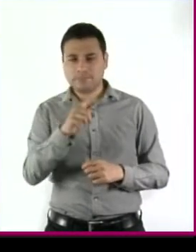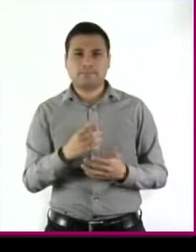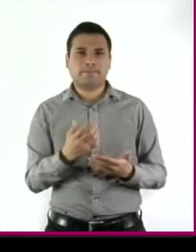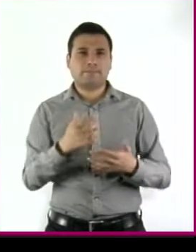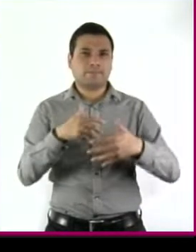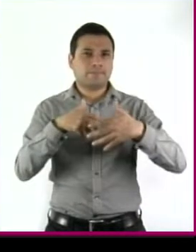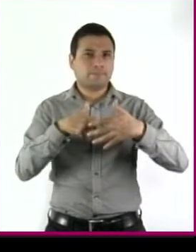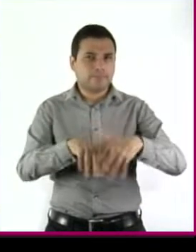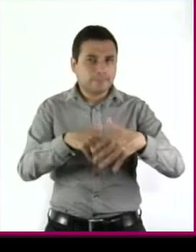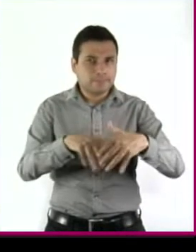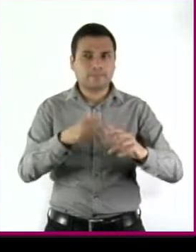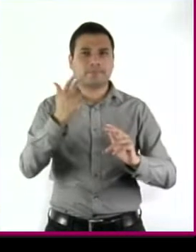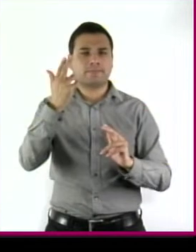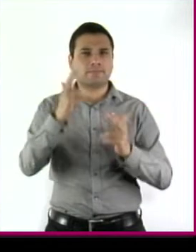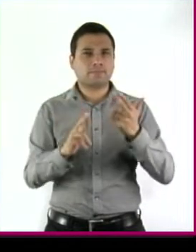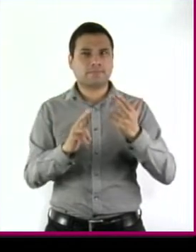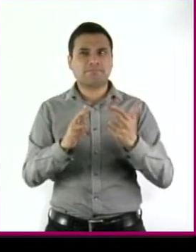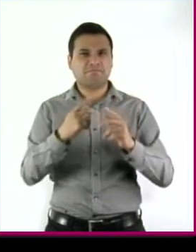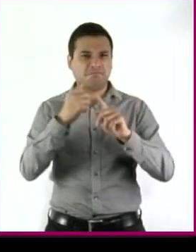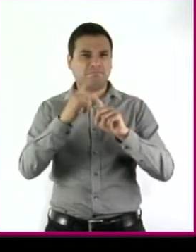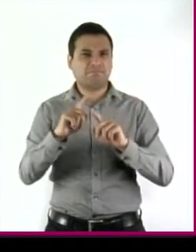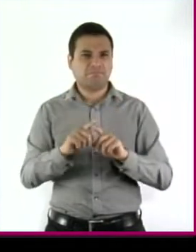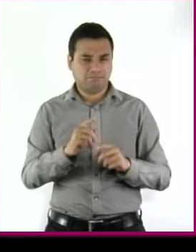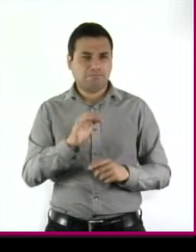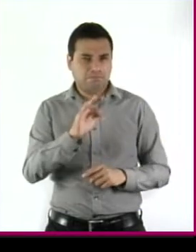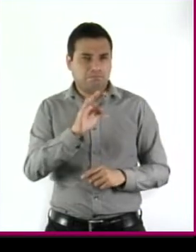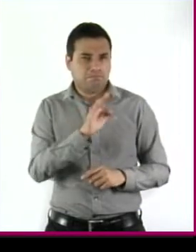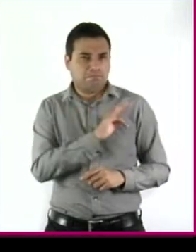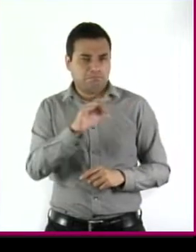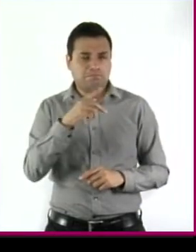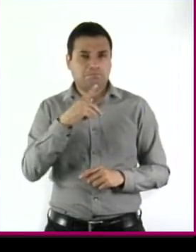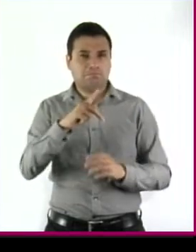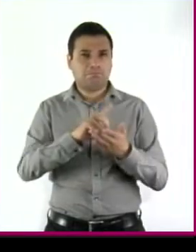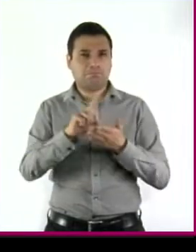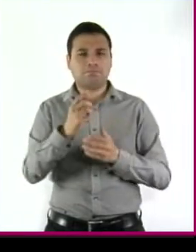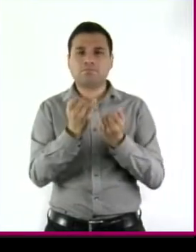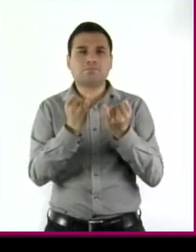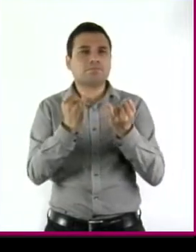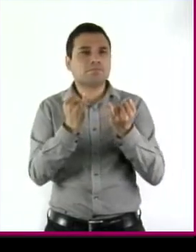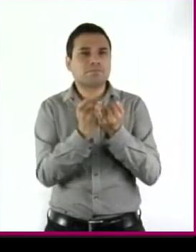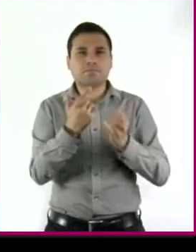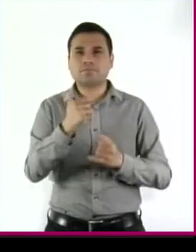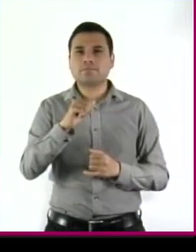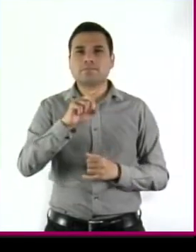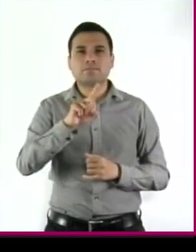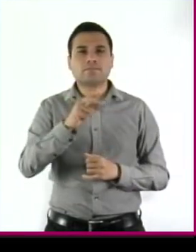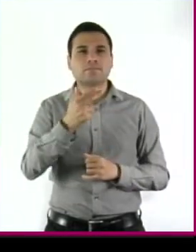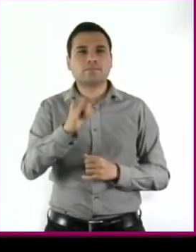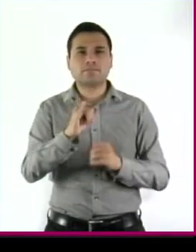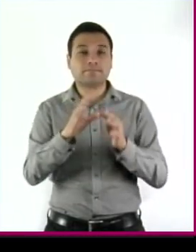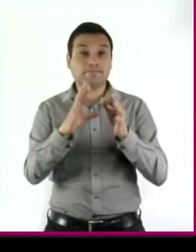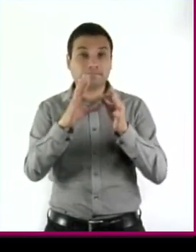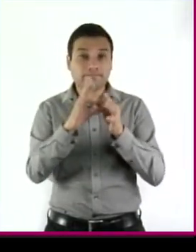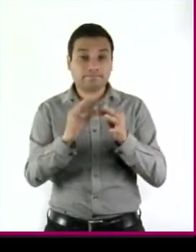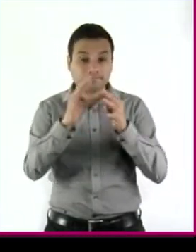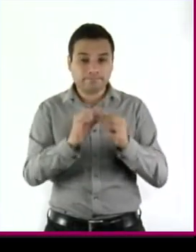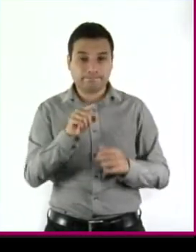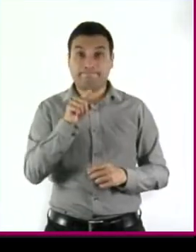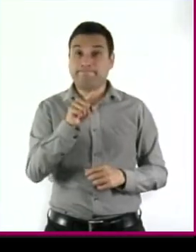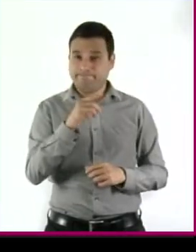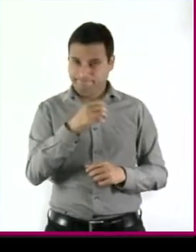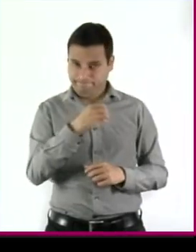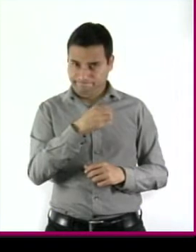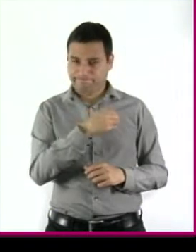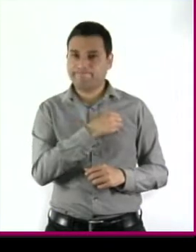Todos y todas tenemos derecho a protestar. Incluso, como dice Gandhi, hasta podríamos tener la obligación de hacerlo.